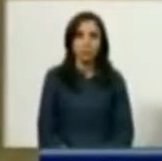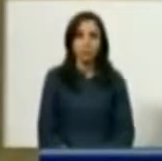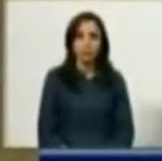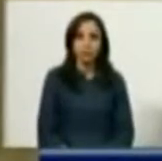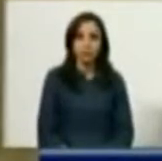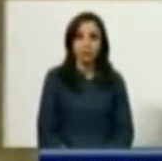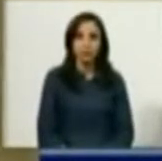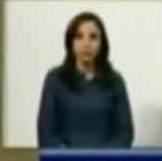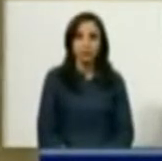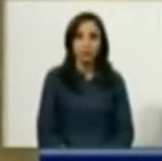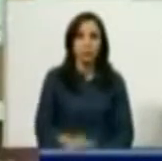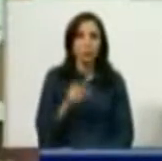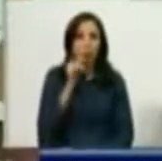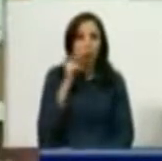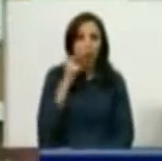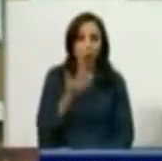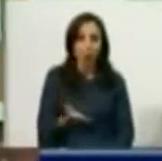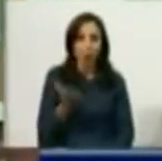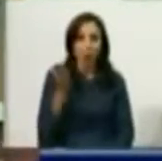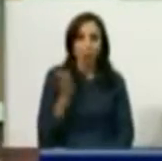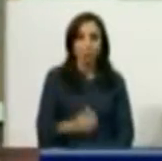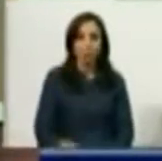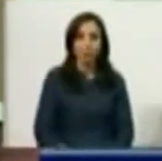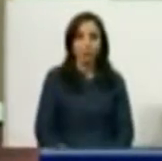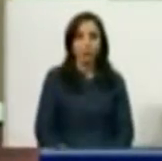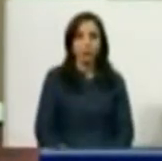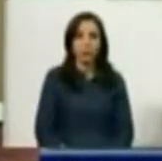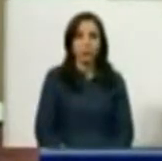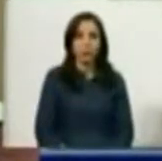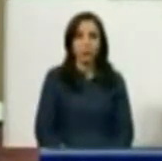Roberto Smith que suene aquí de la guaira